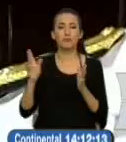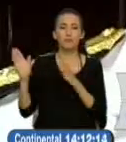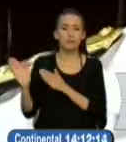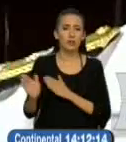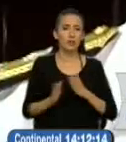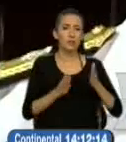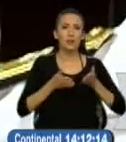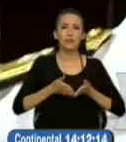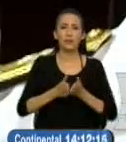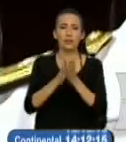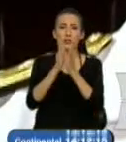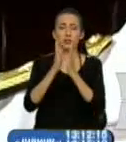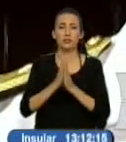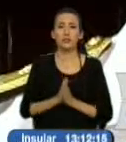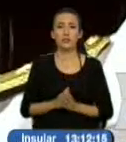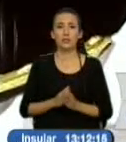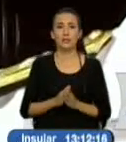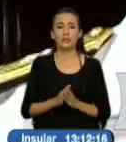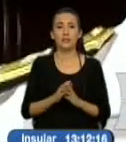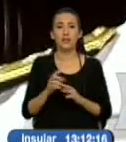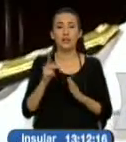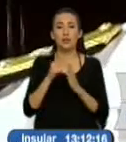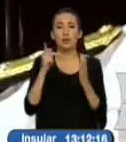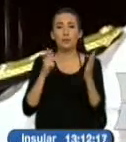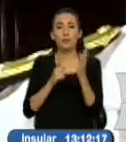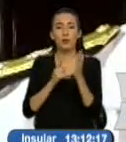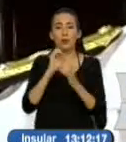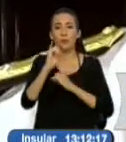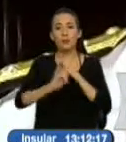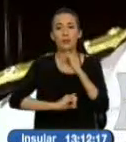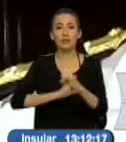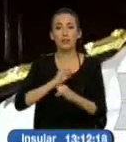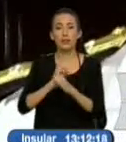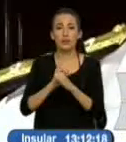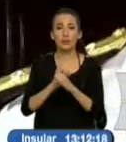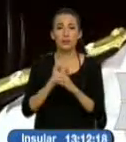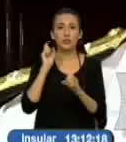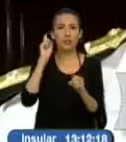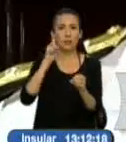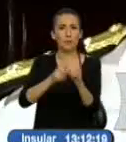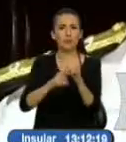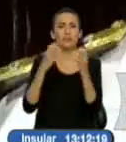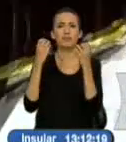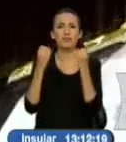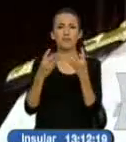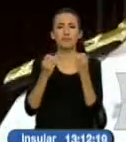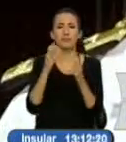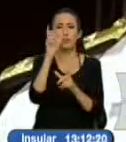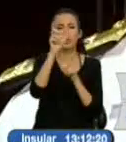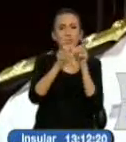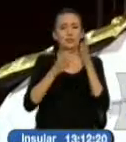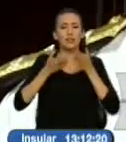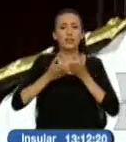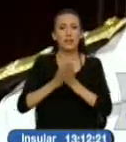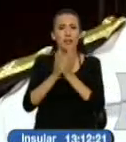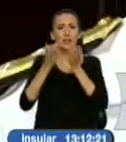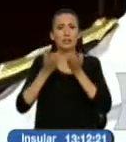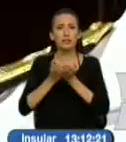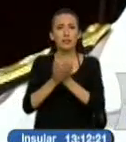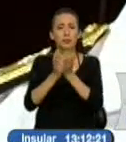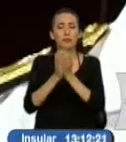que de esos eventos internacionales en los que participan cientos de veleros, es realmente